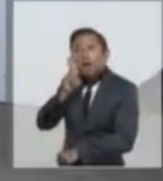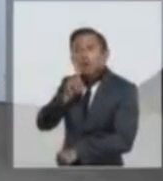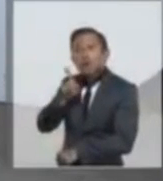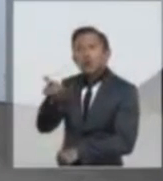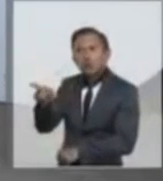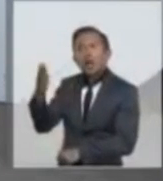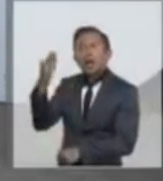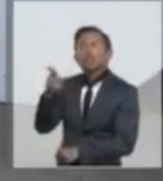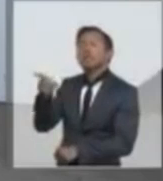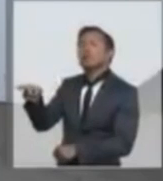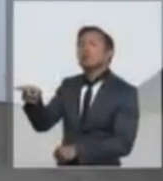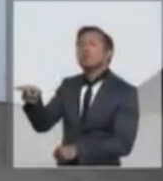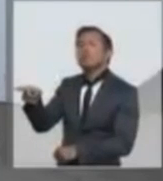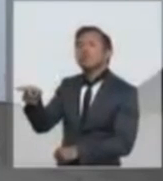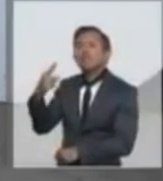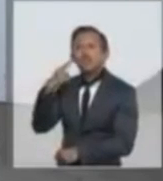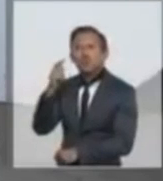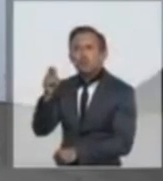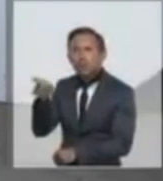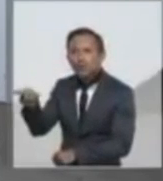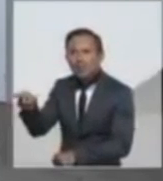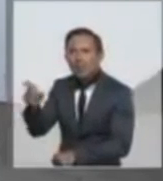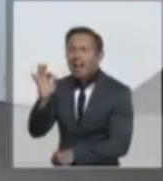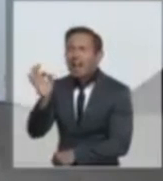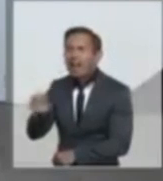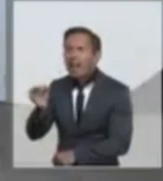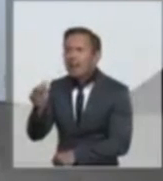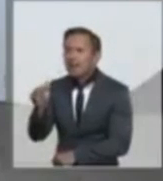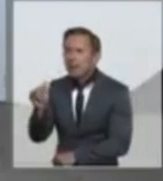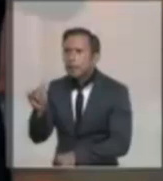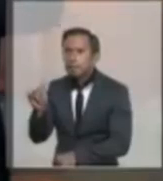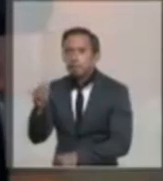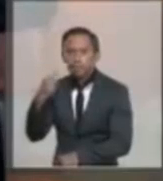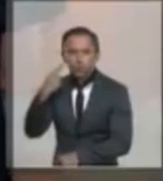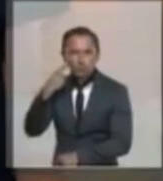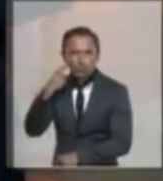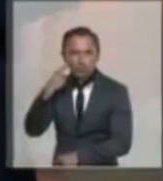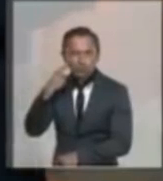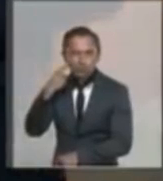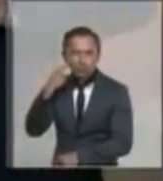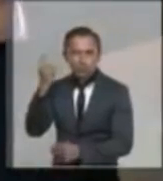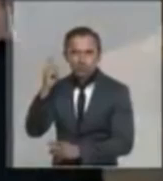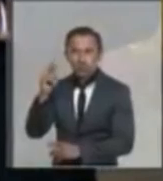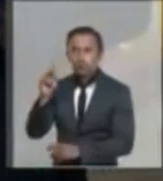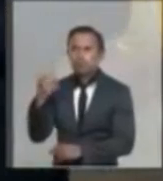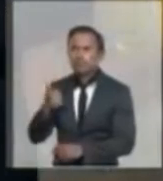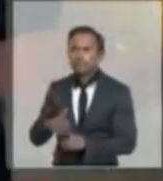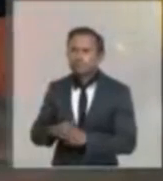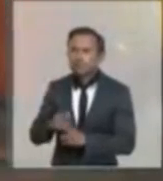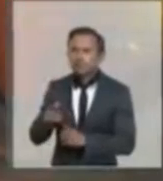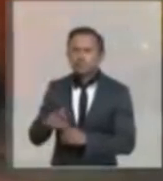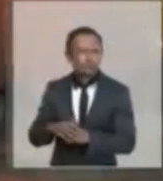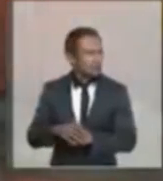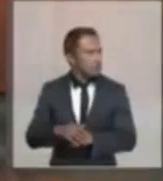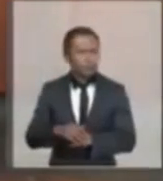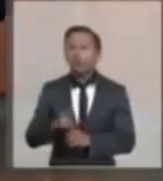la prerrogativa pública, igual a Naya, igual Mid, y creo que eso nos pondría en iguales de condiciones, ¿no? Pásaselo. Bien, pues adelante. Yo no. ¿Tú no? No.